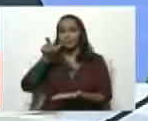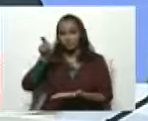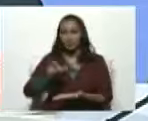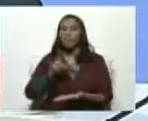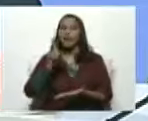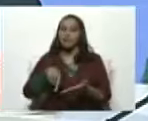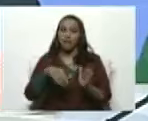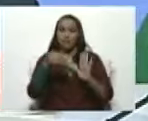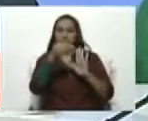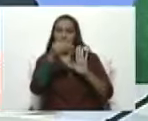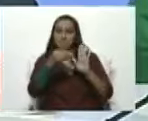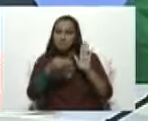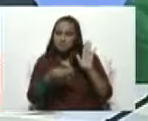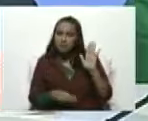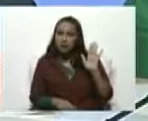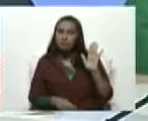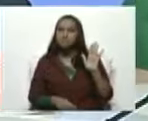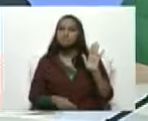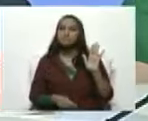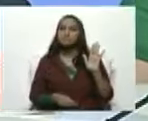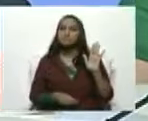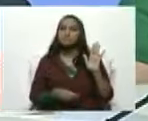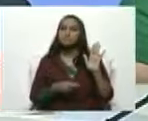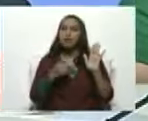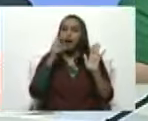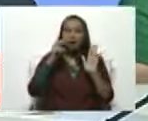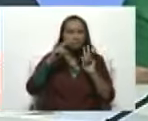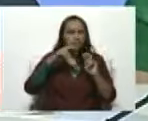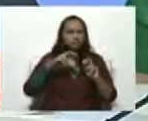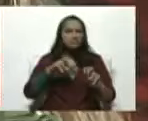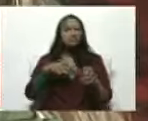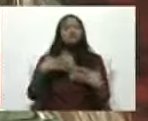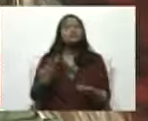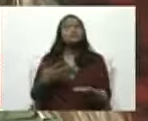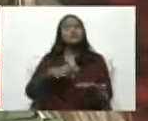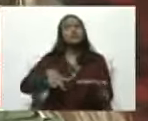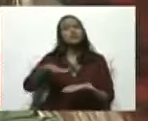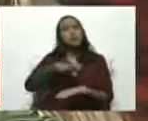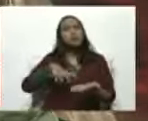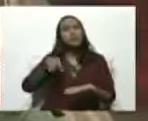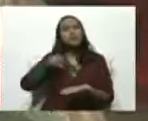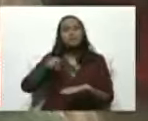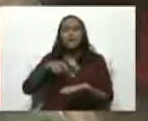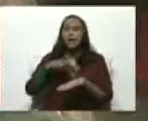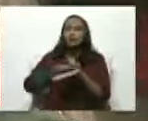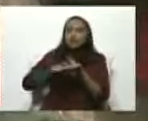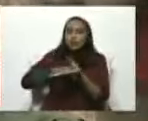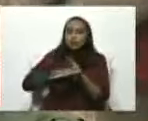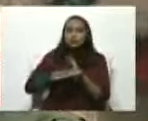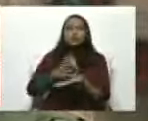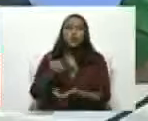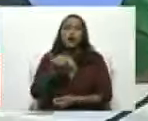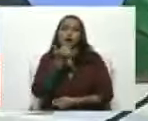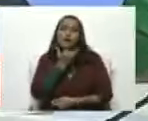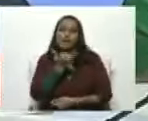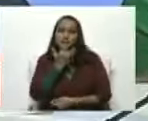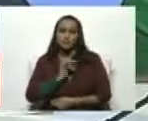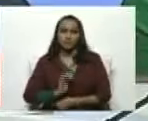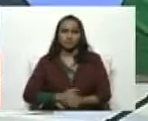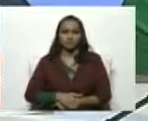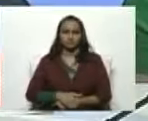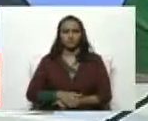los correctivos que vayan notando donde sea necesario aplicar correctivos. Por Soberanía y Paz, Francisco